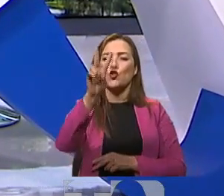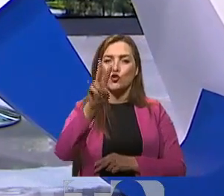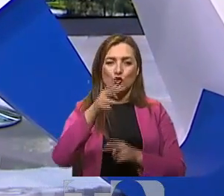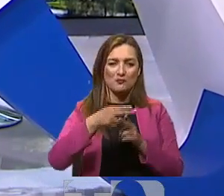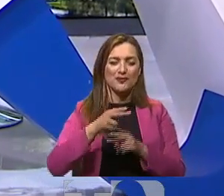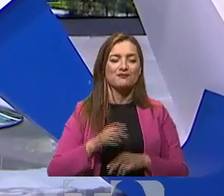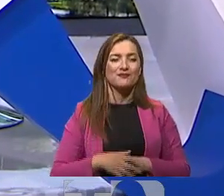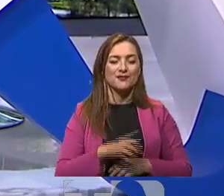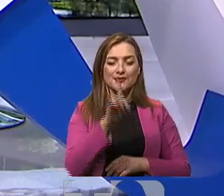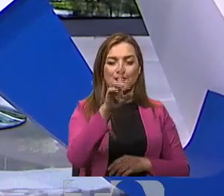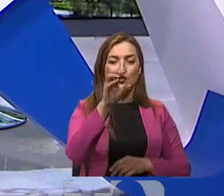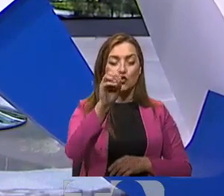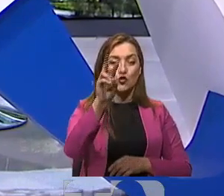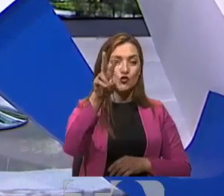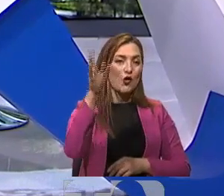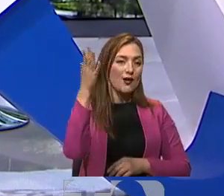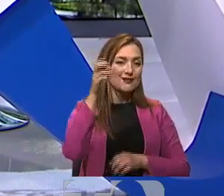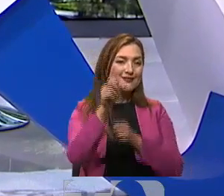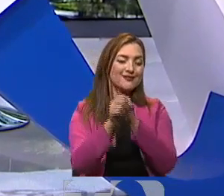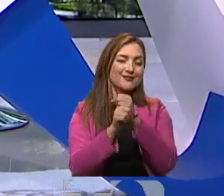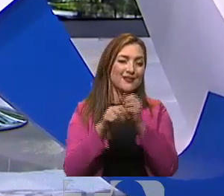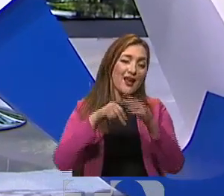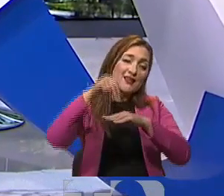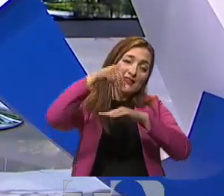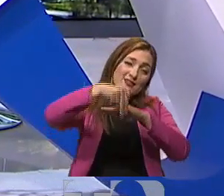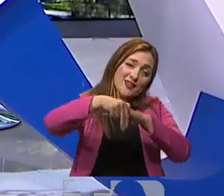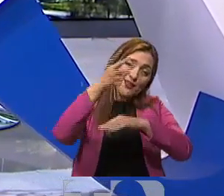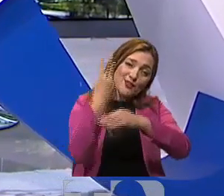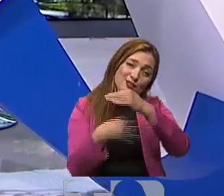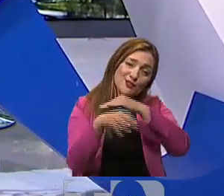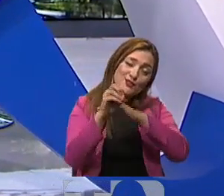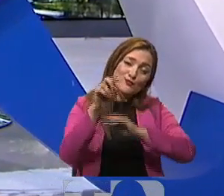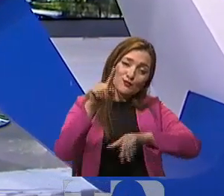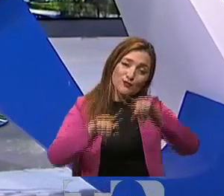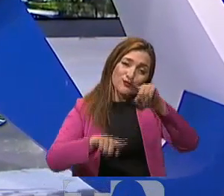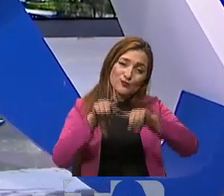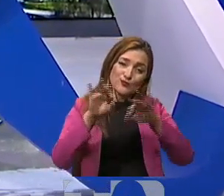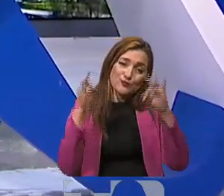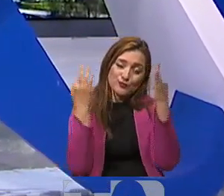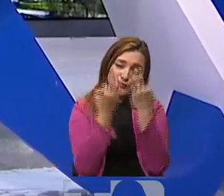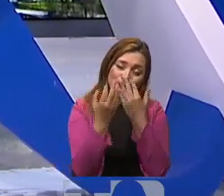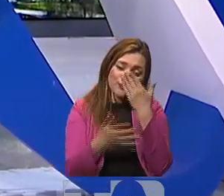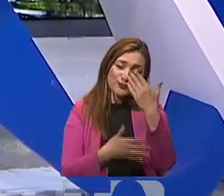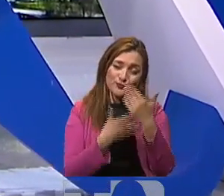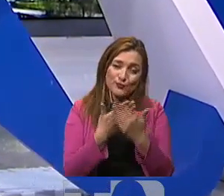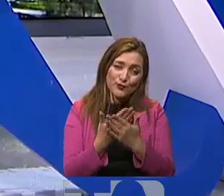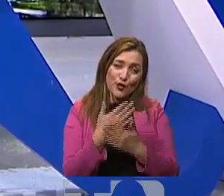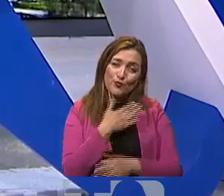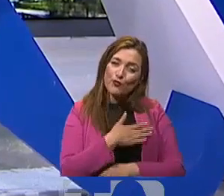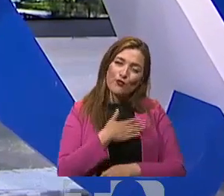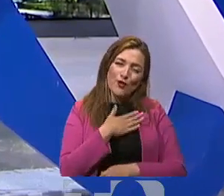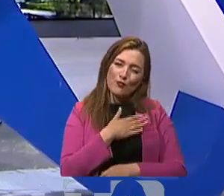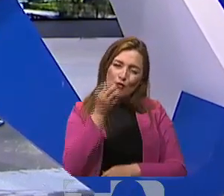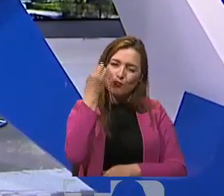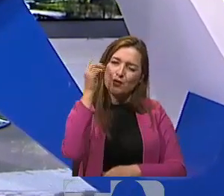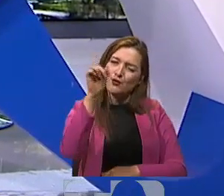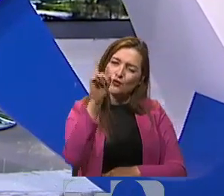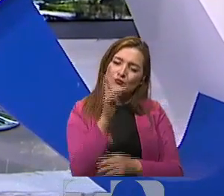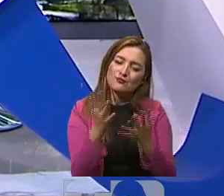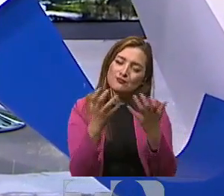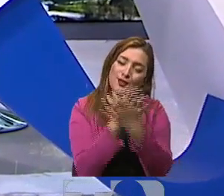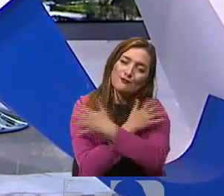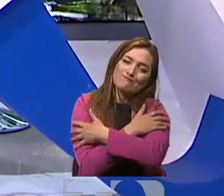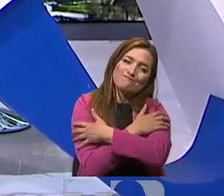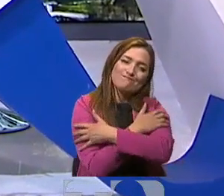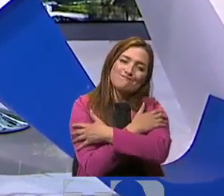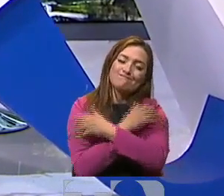la semana pasada, los nietos, los hijos, los amigos, toda la familia, no se olvide de Victoria, que le queremos abrazar,